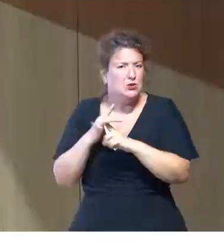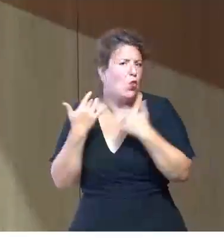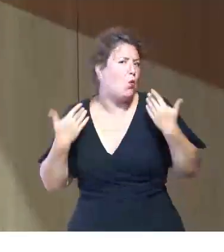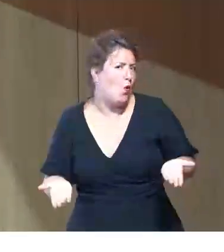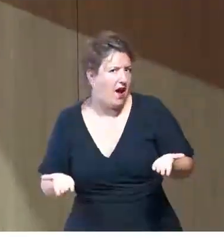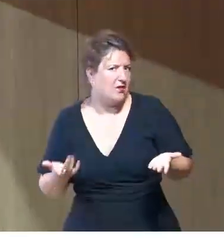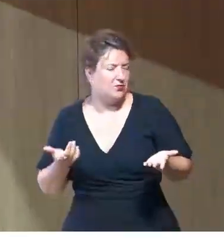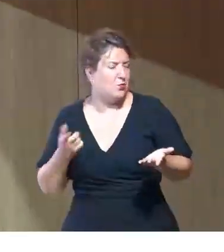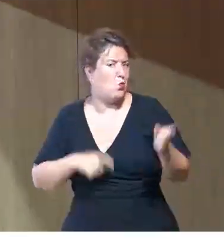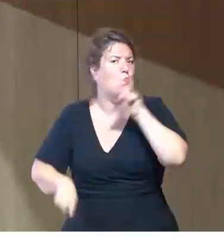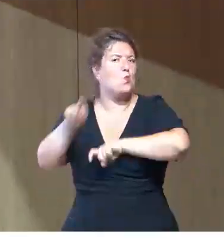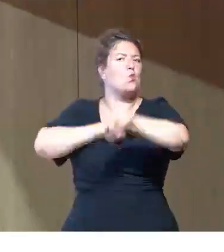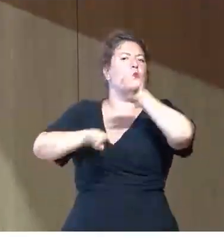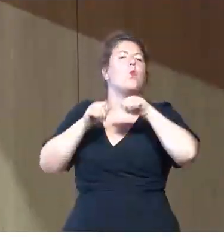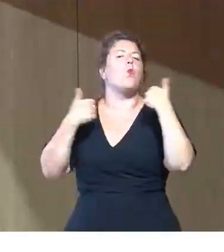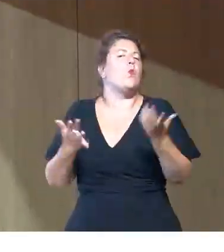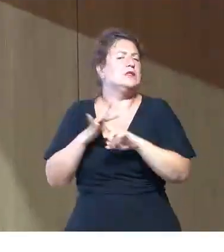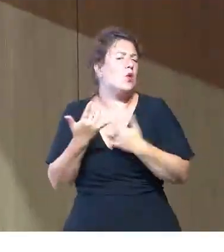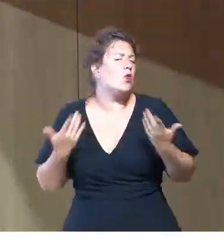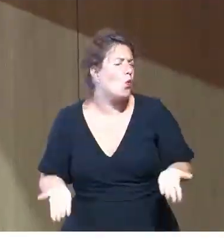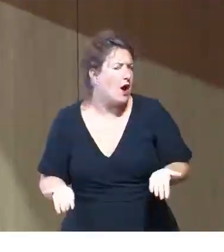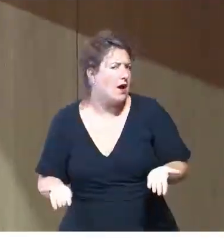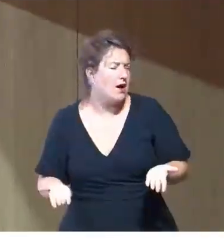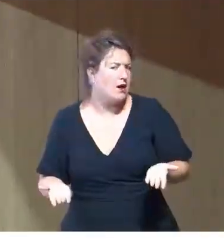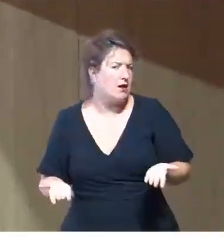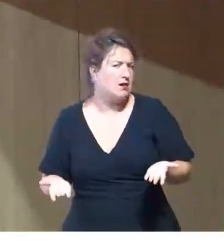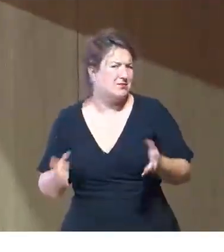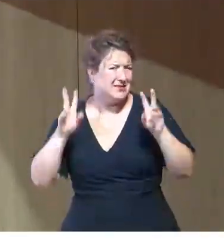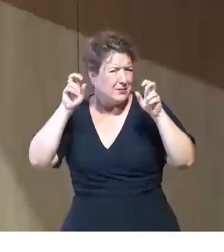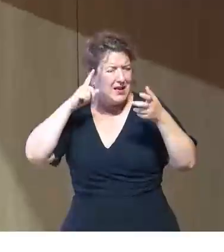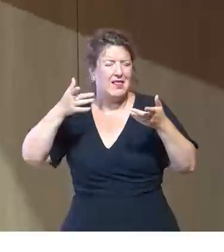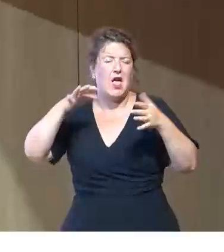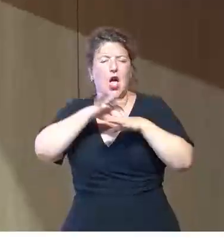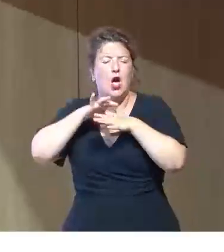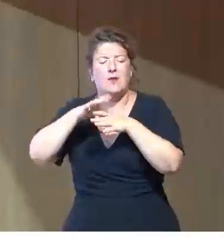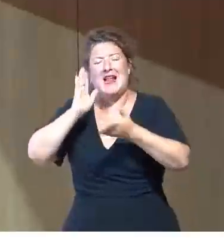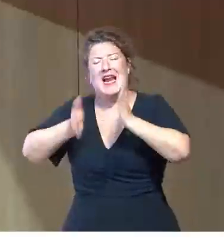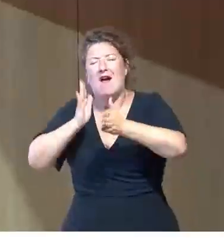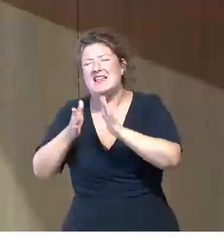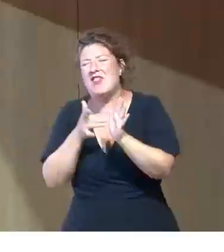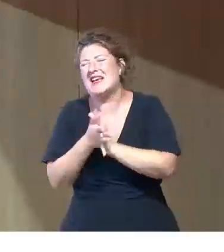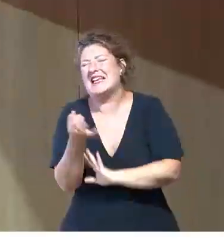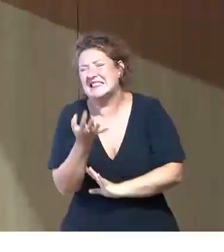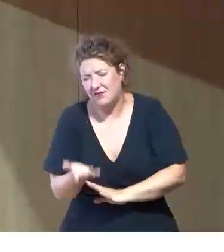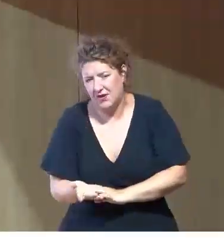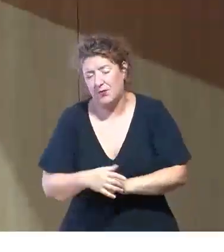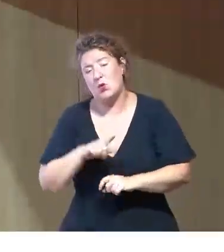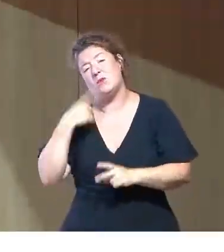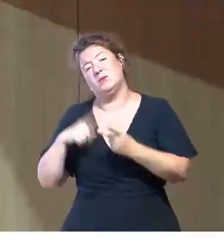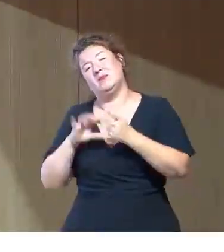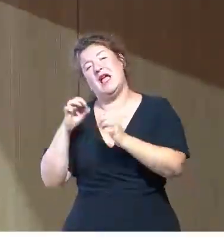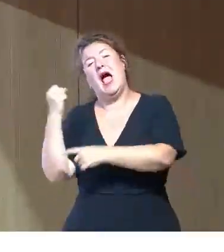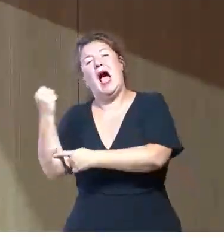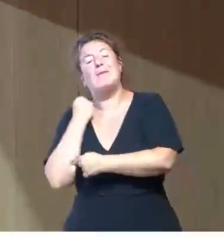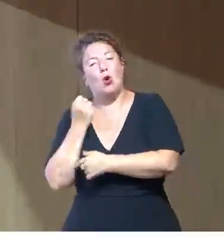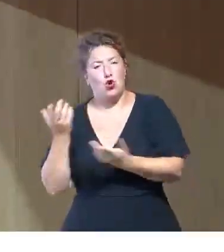volver en algunas ocasiones o sea que estamos hablando con la parte de rehabilitación y luego por tocar otra parte la parte de los apoyos la